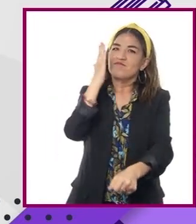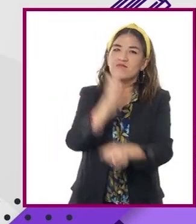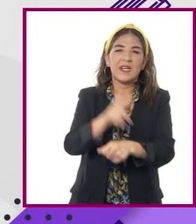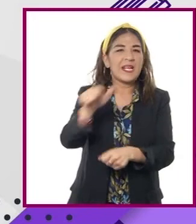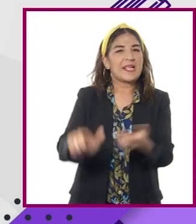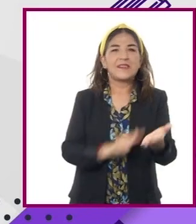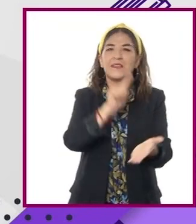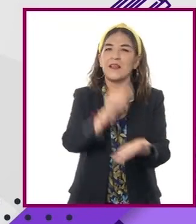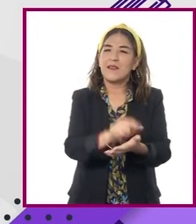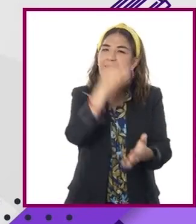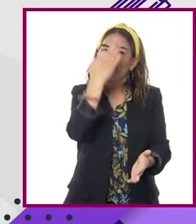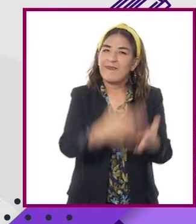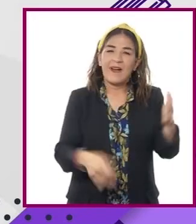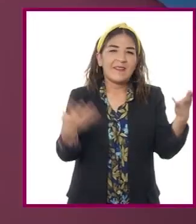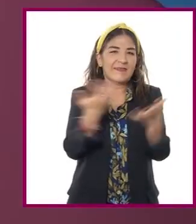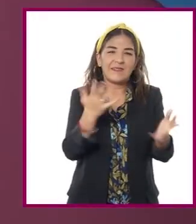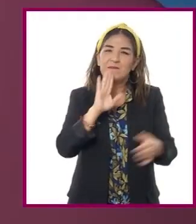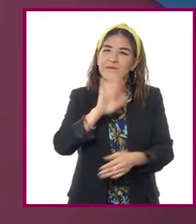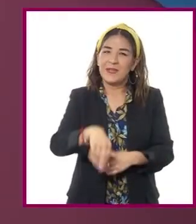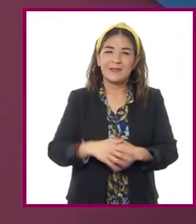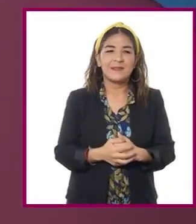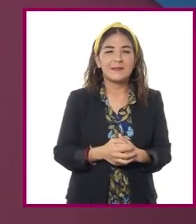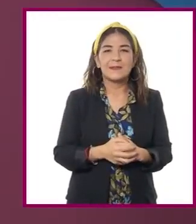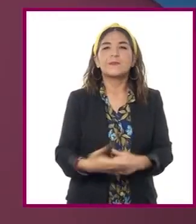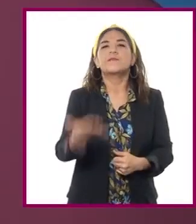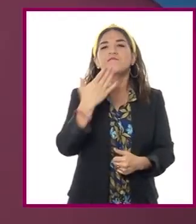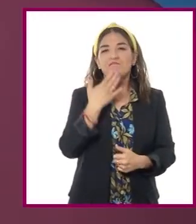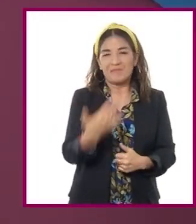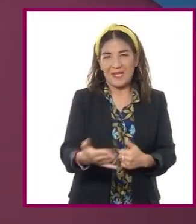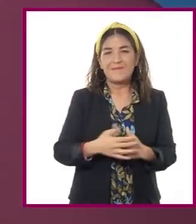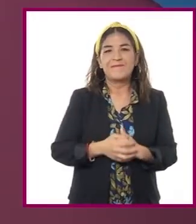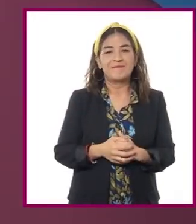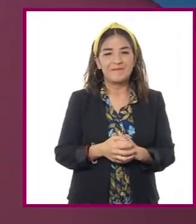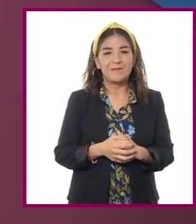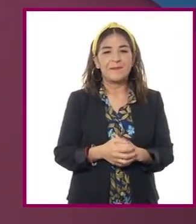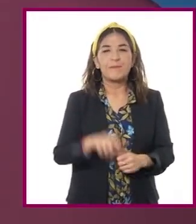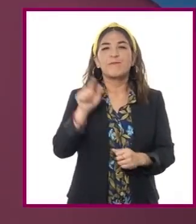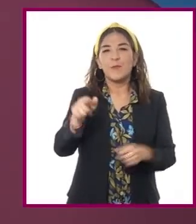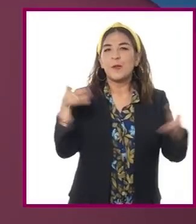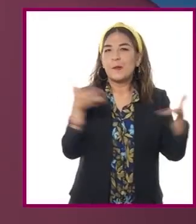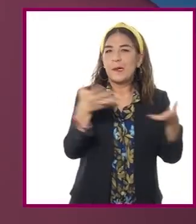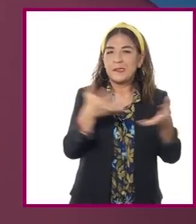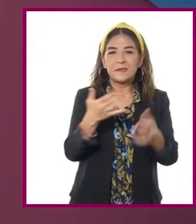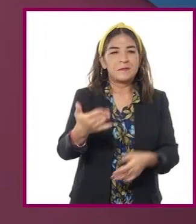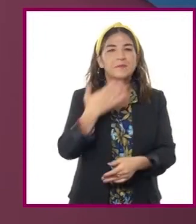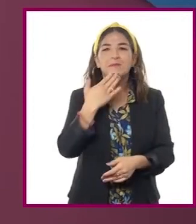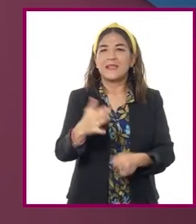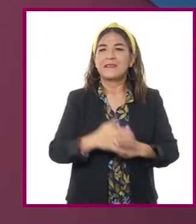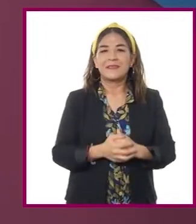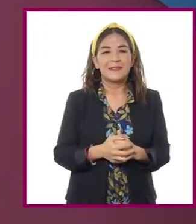de las faltas cometidas. Muy bien, Nadia. Lo has hecho de una manera